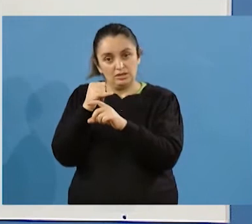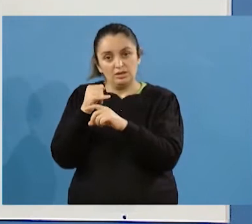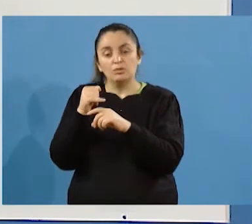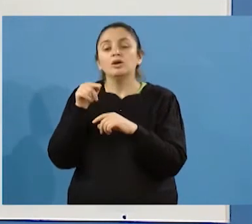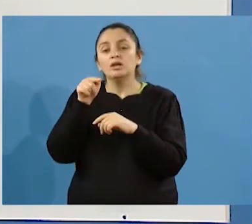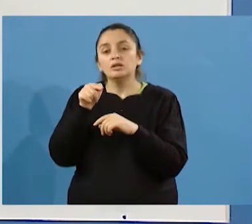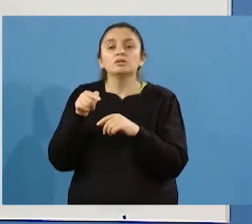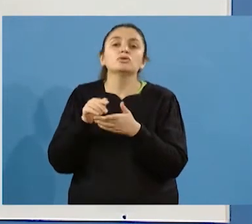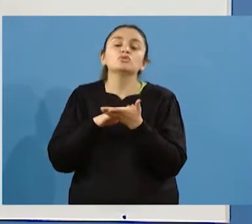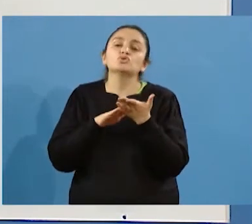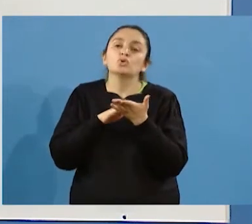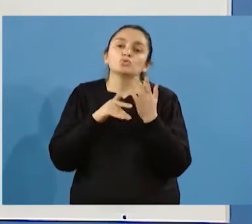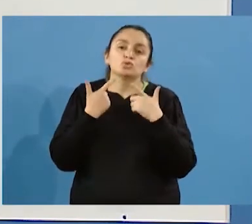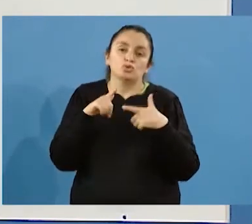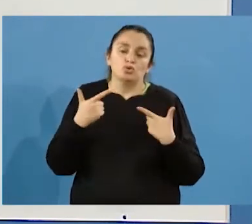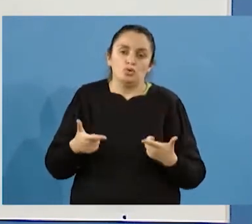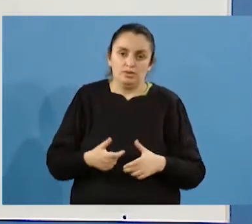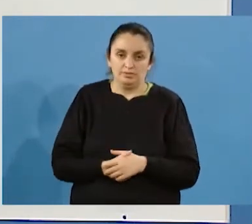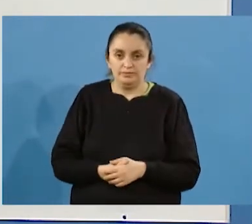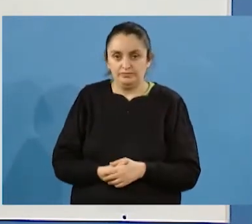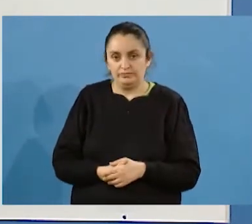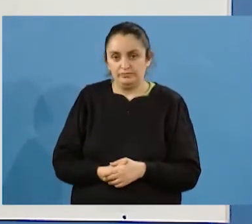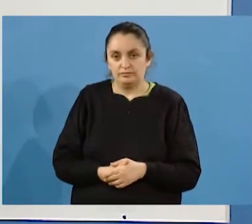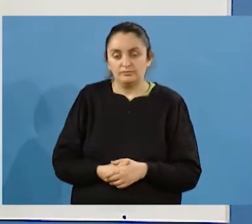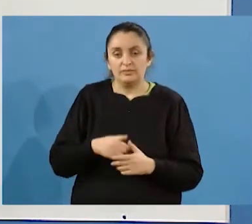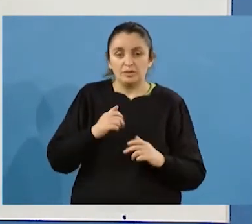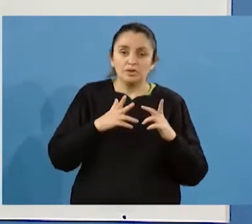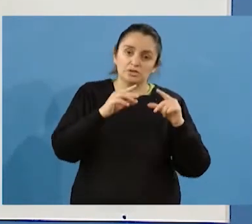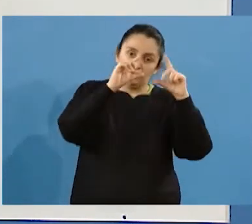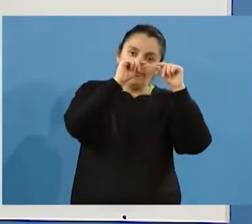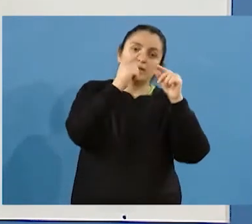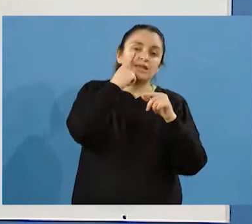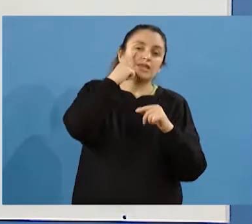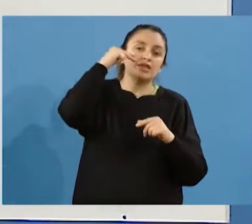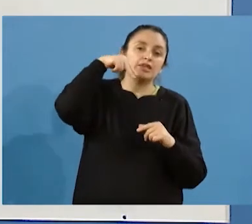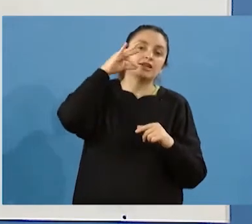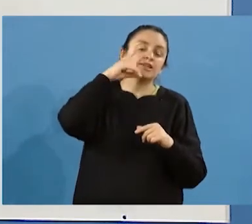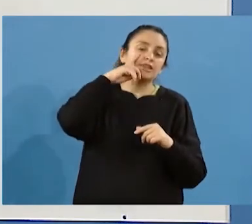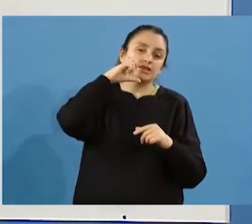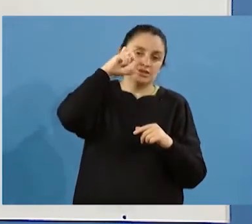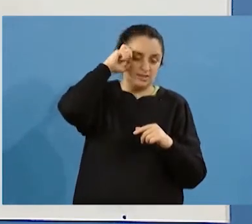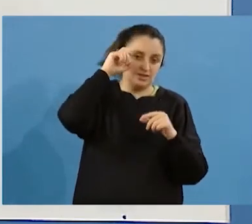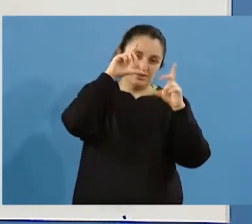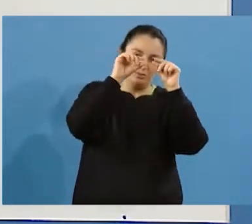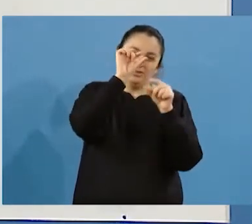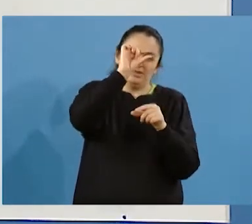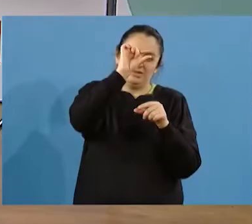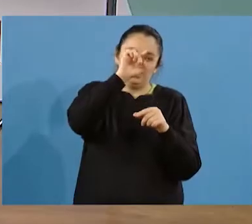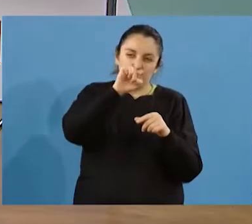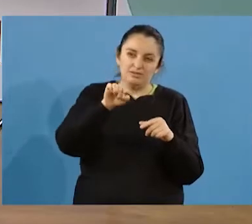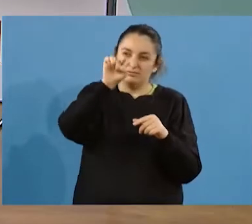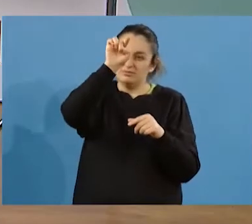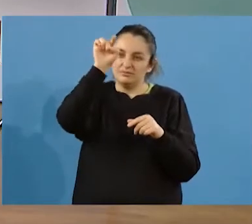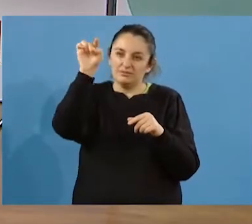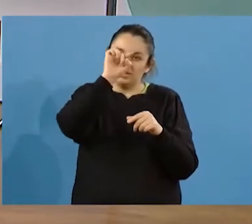no van a tener solución hemos hablado de índice hemos le hemos dado un nombre a la parte de adentro yo quiero